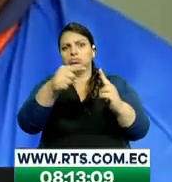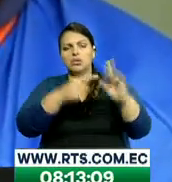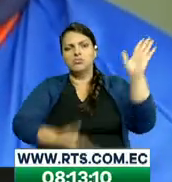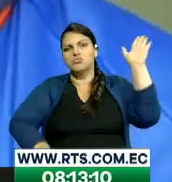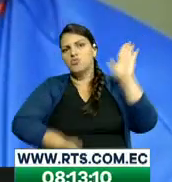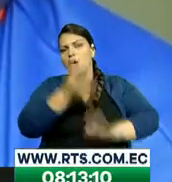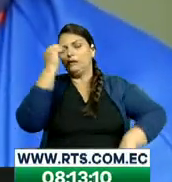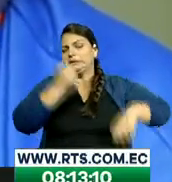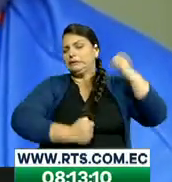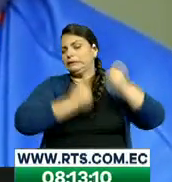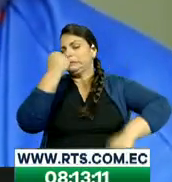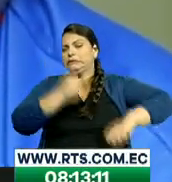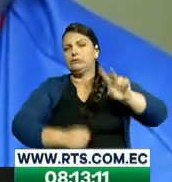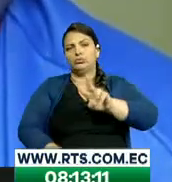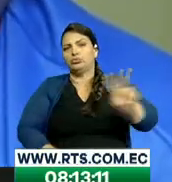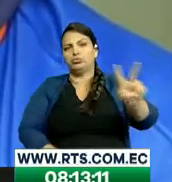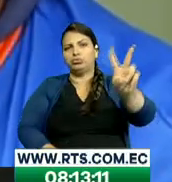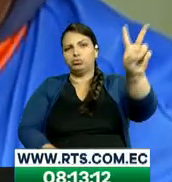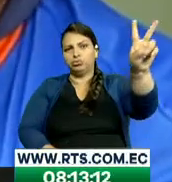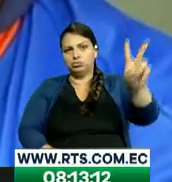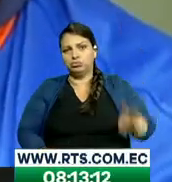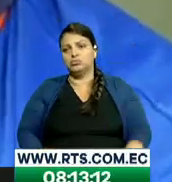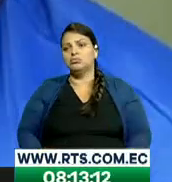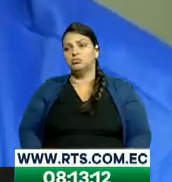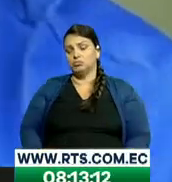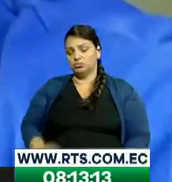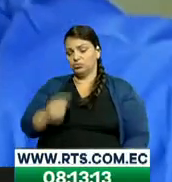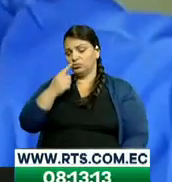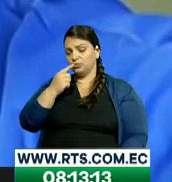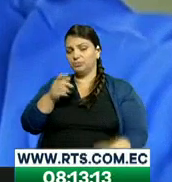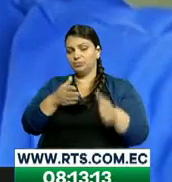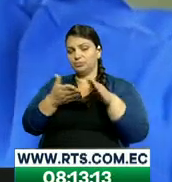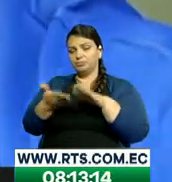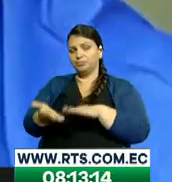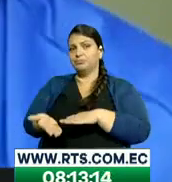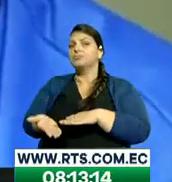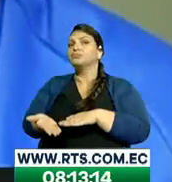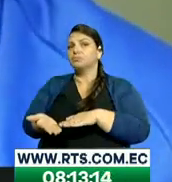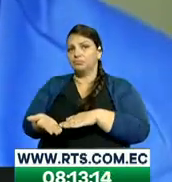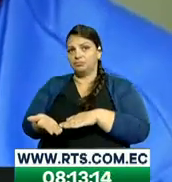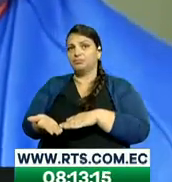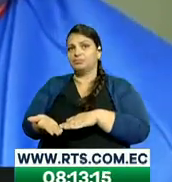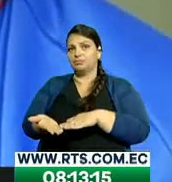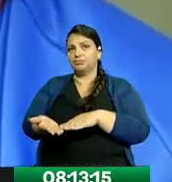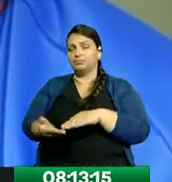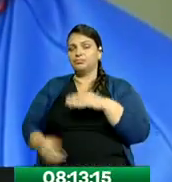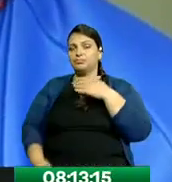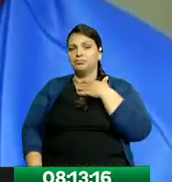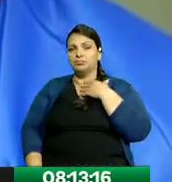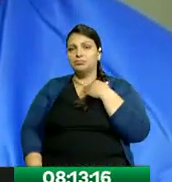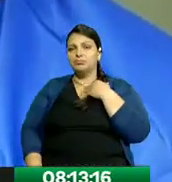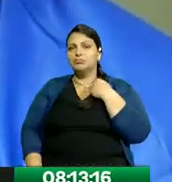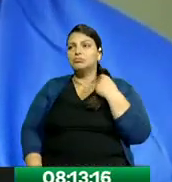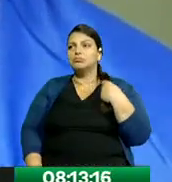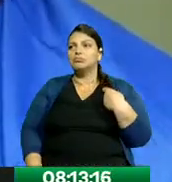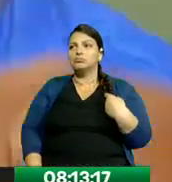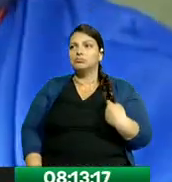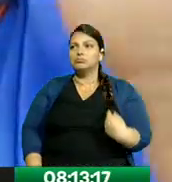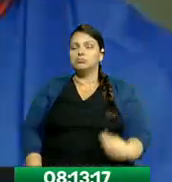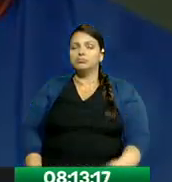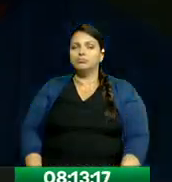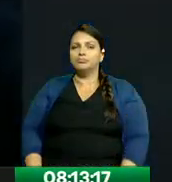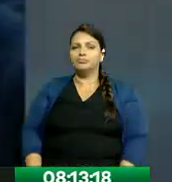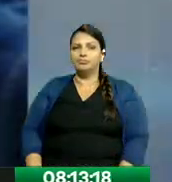sí lo hirieron a él de muerte. Él lo disparan aquí y a pocos metros se desploma. Y los pillos quisieron